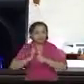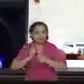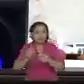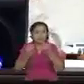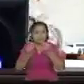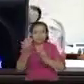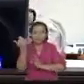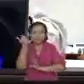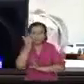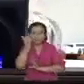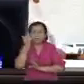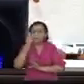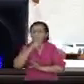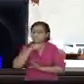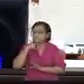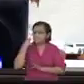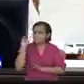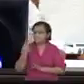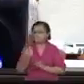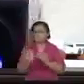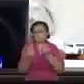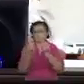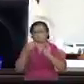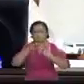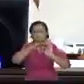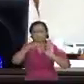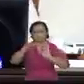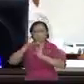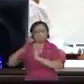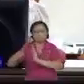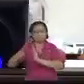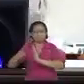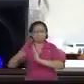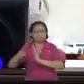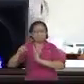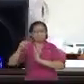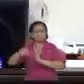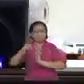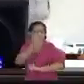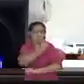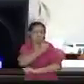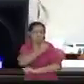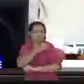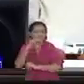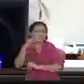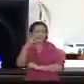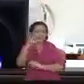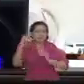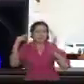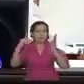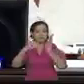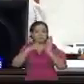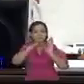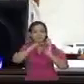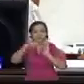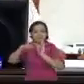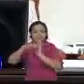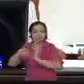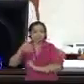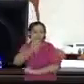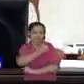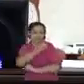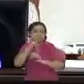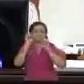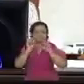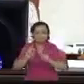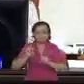tenemos realmente de sobra, porque solo en el sistema público tenemos 9.000 camas hospitalarias para